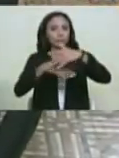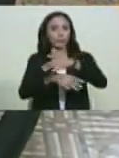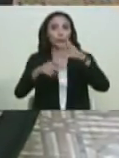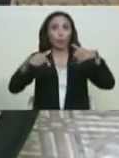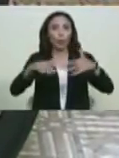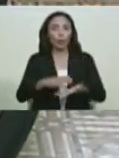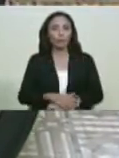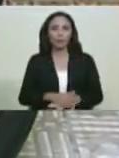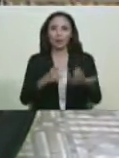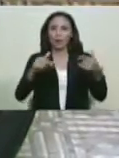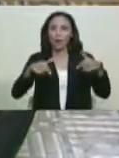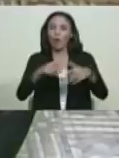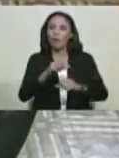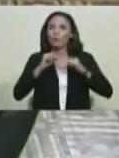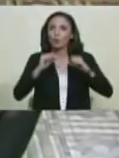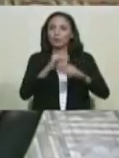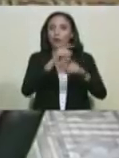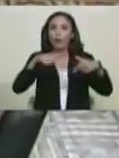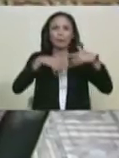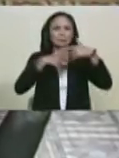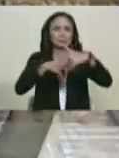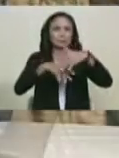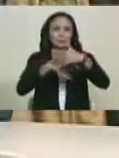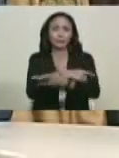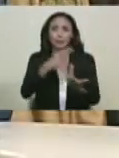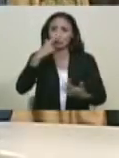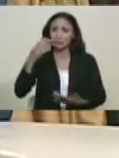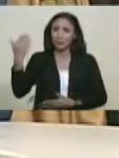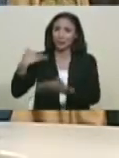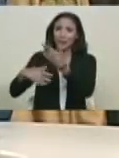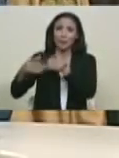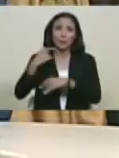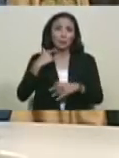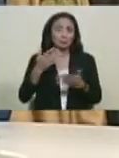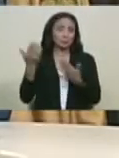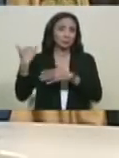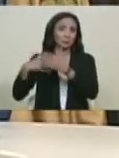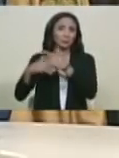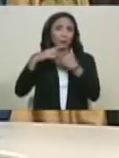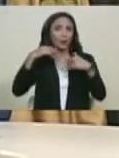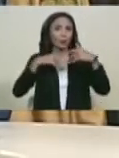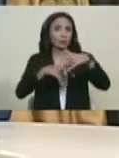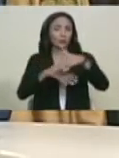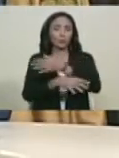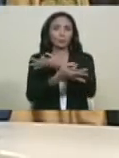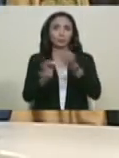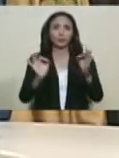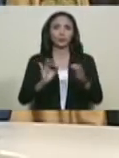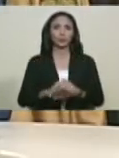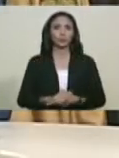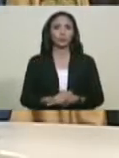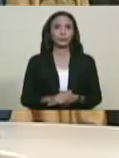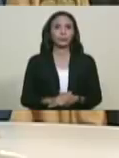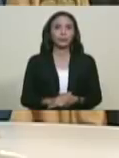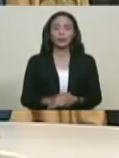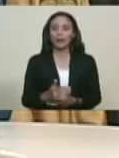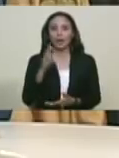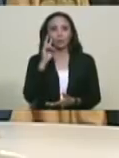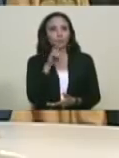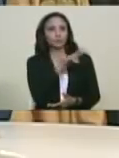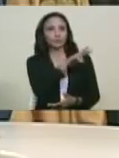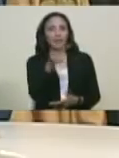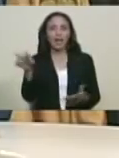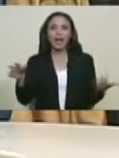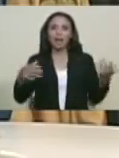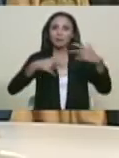fuerzas revolucionarias más grandes de mucho tiempo yo tenía tiempo que no veía tanta gente